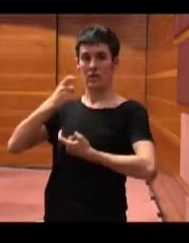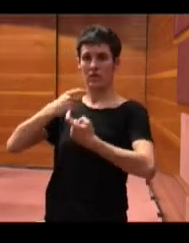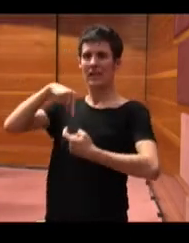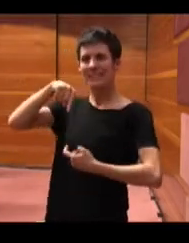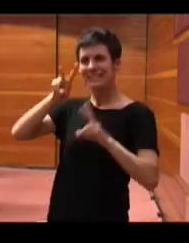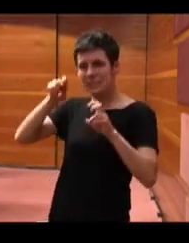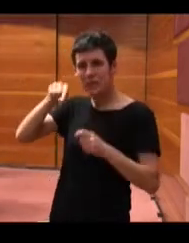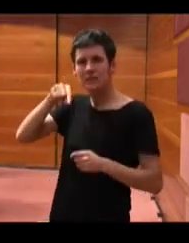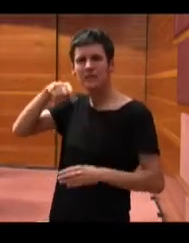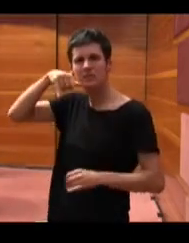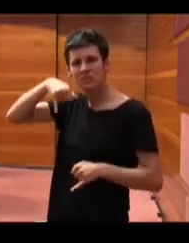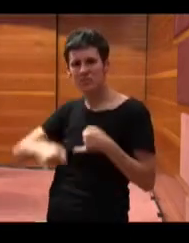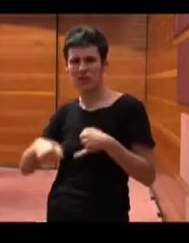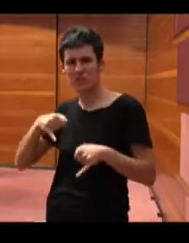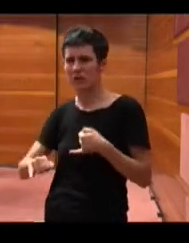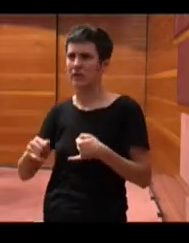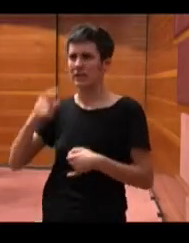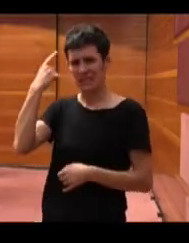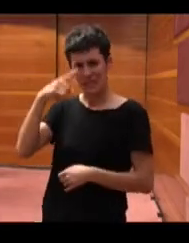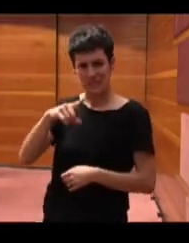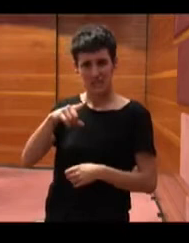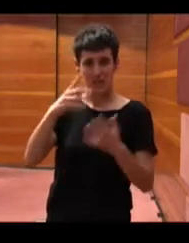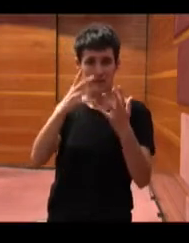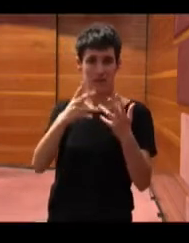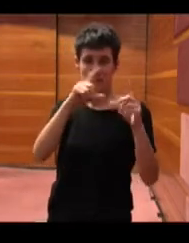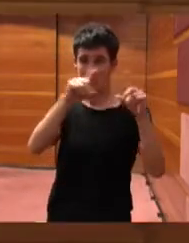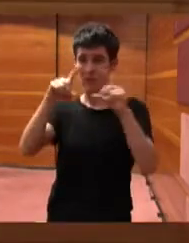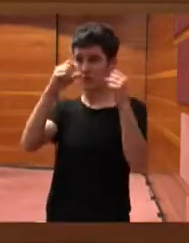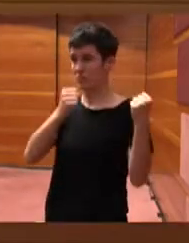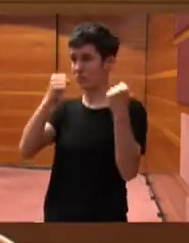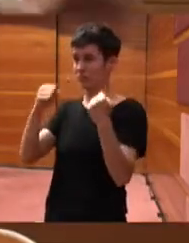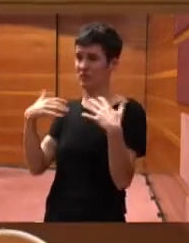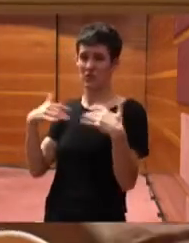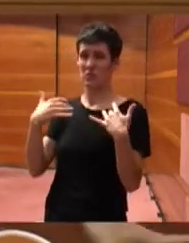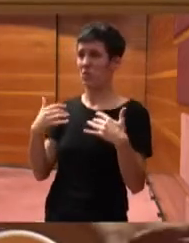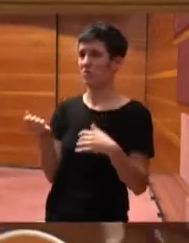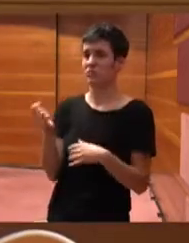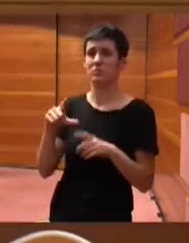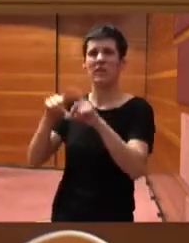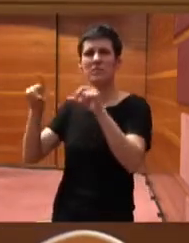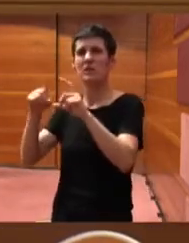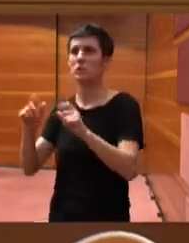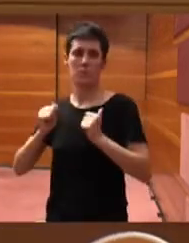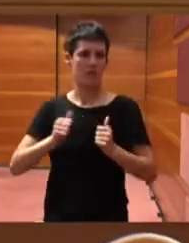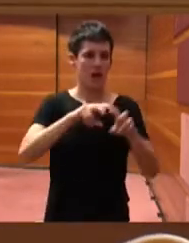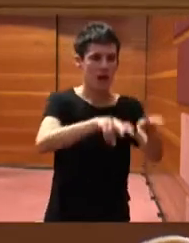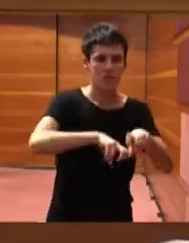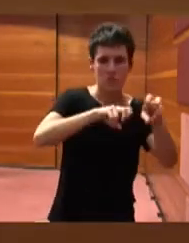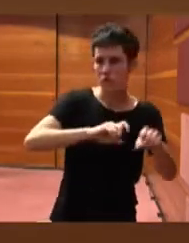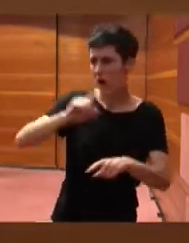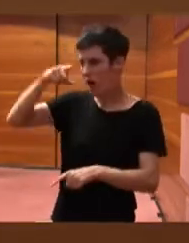fallar mucho. Sabéis que la administración es el mayor holding de empresas que existe, Empieza por la agricultura, acaba la cultura y en medio lo tiene